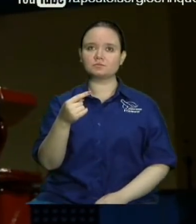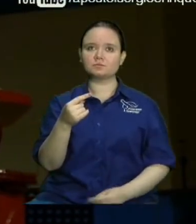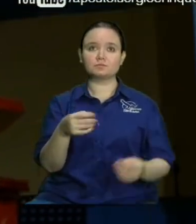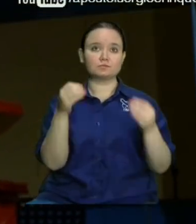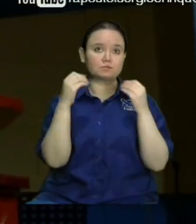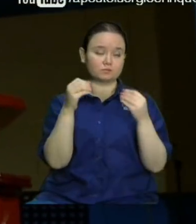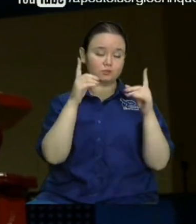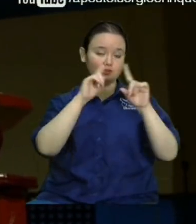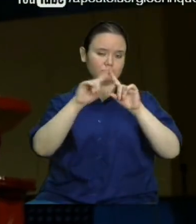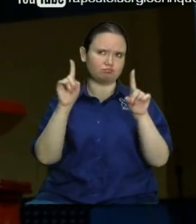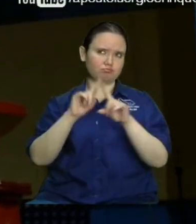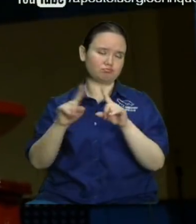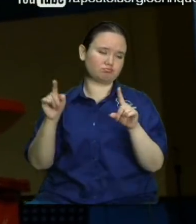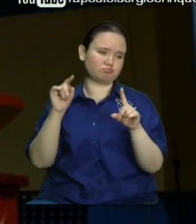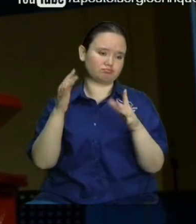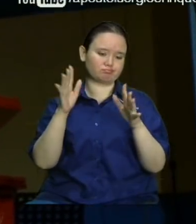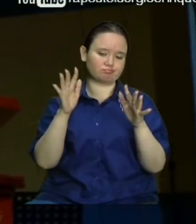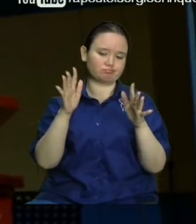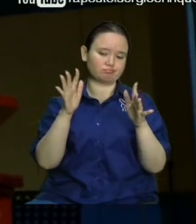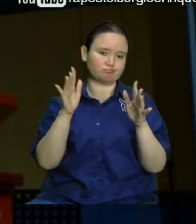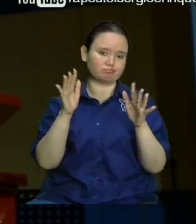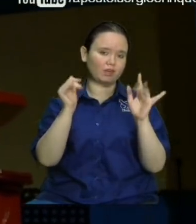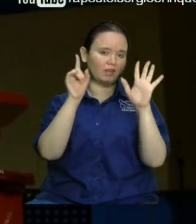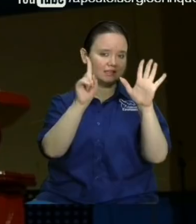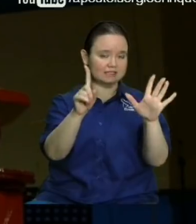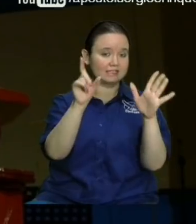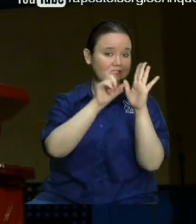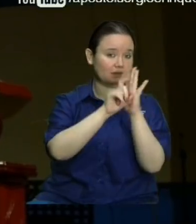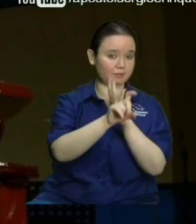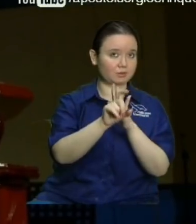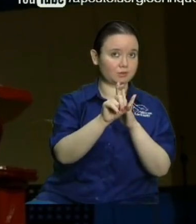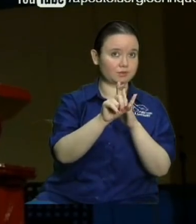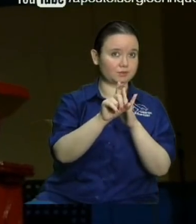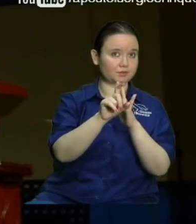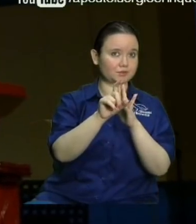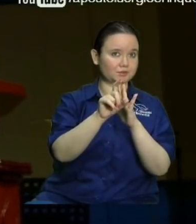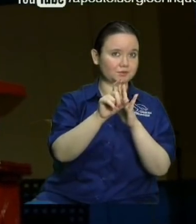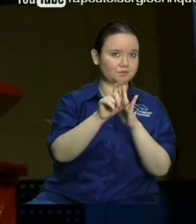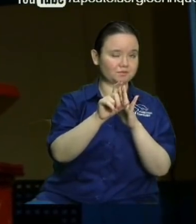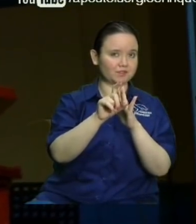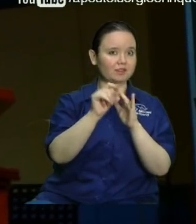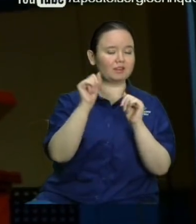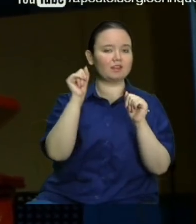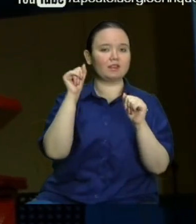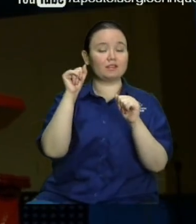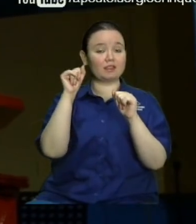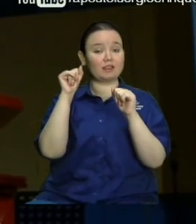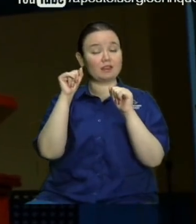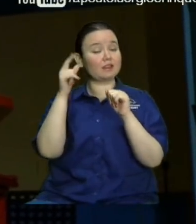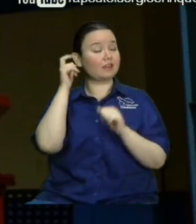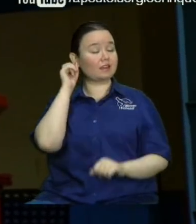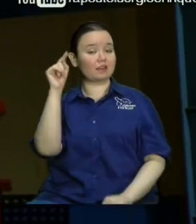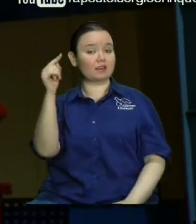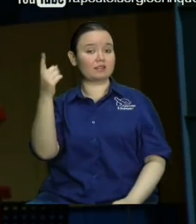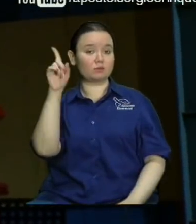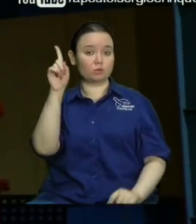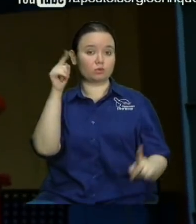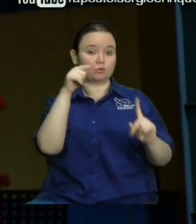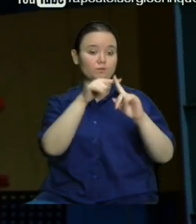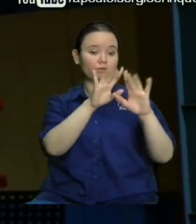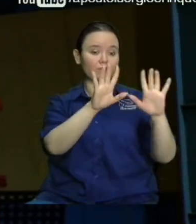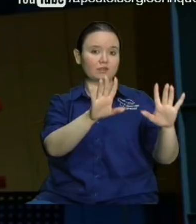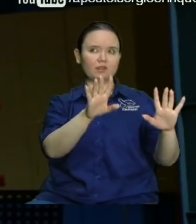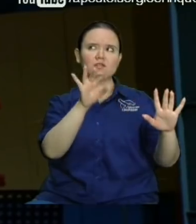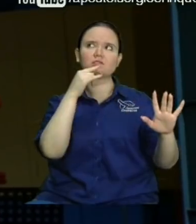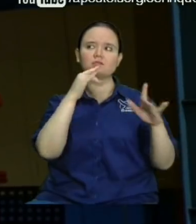varios capítulos, como seis capítulos, vamos a ver hasta el capítulo 10 de Génesis. Se cuenta de Noé, la